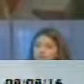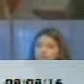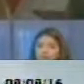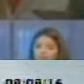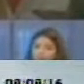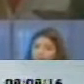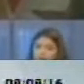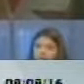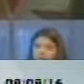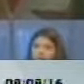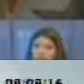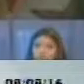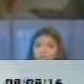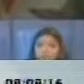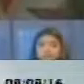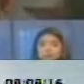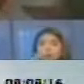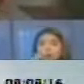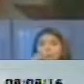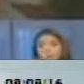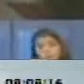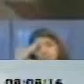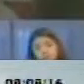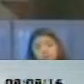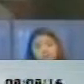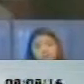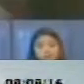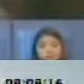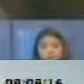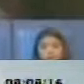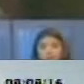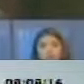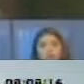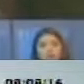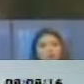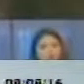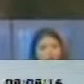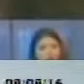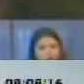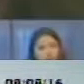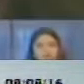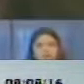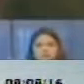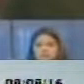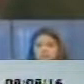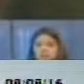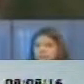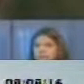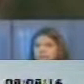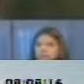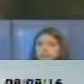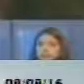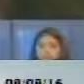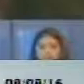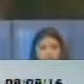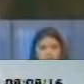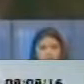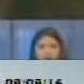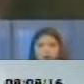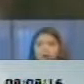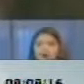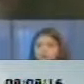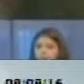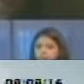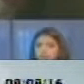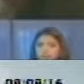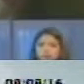Soberano. Recibimos el reporte del Mayor General Efraín Velasco sobre los avances y ya nos ha dicho que ha